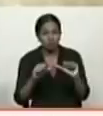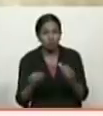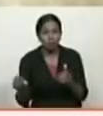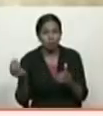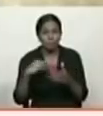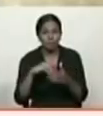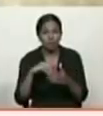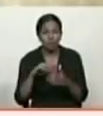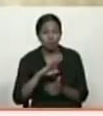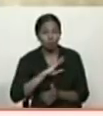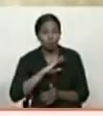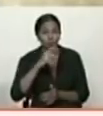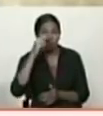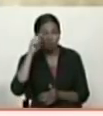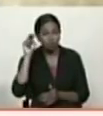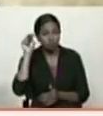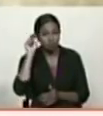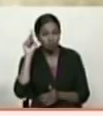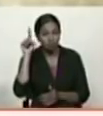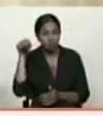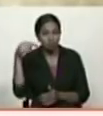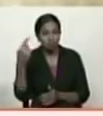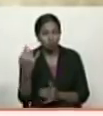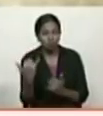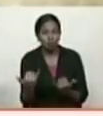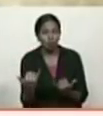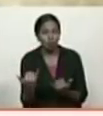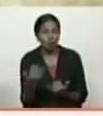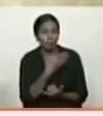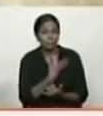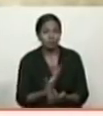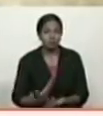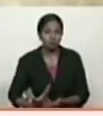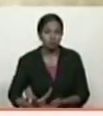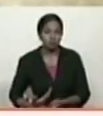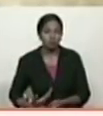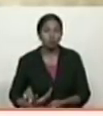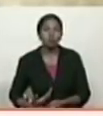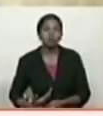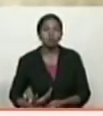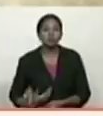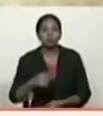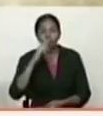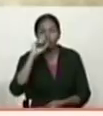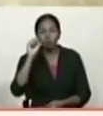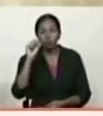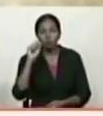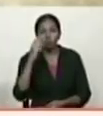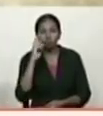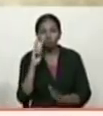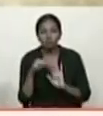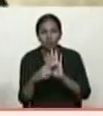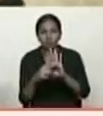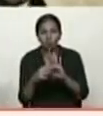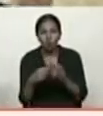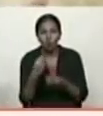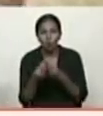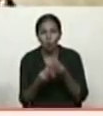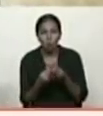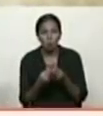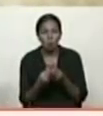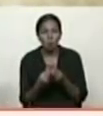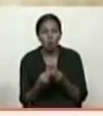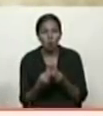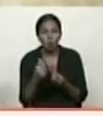canciller y estuvo al frente de muchos de estos procesos, el presidente Nicolás Maduro, está dando frutos reales hoy. Y hoy, menos